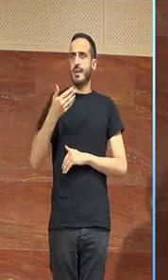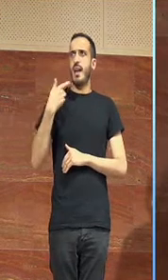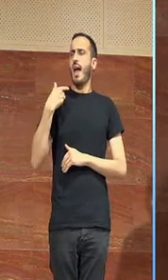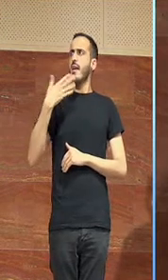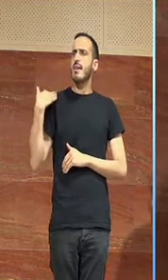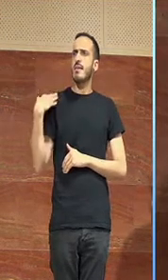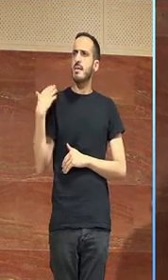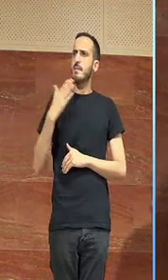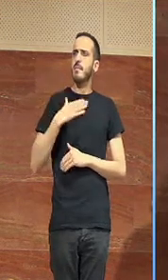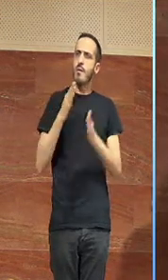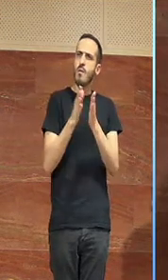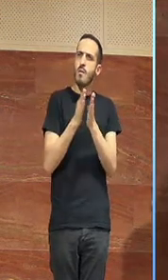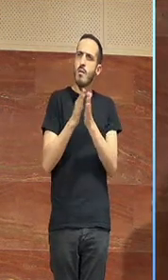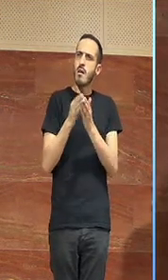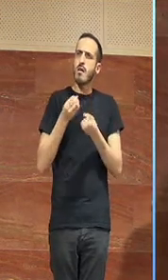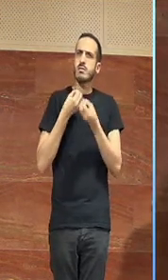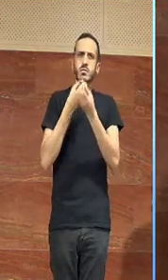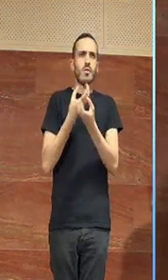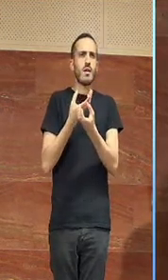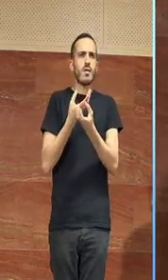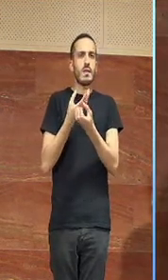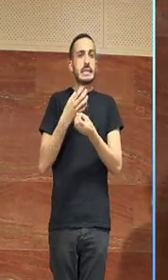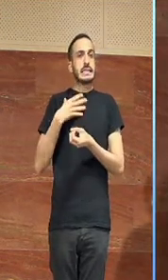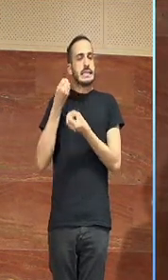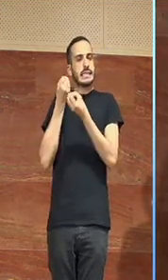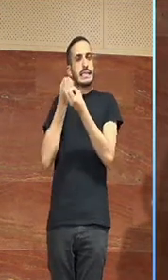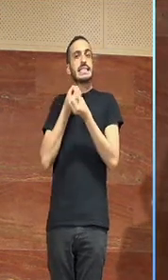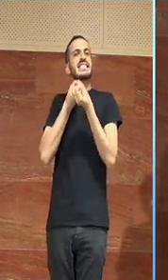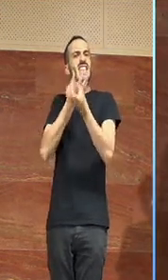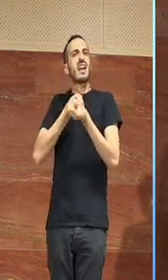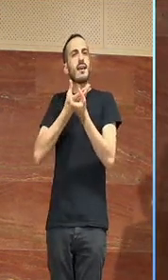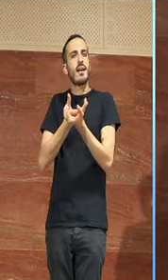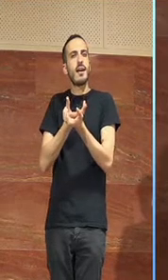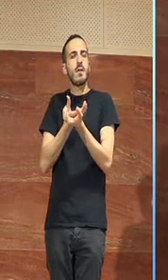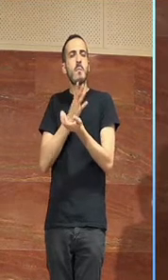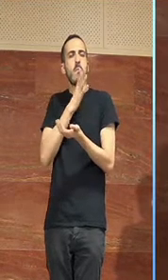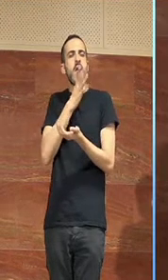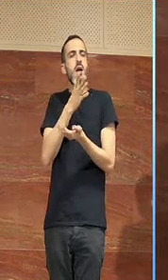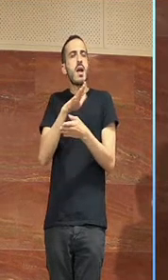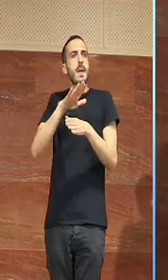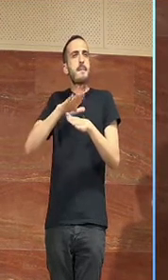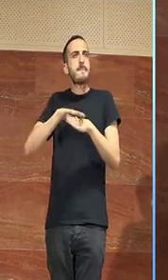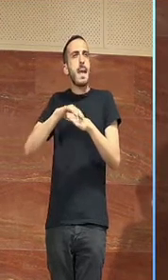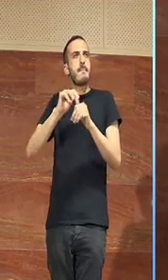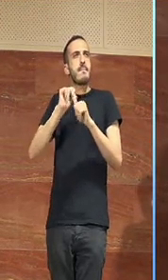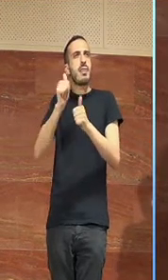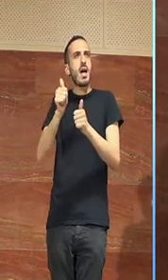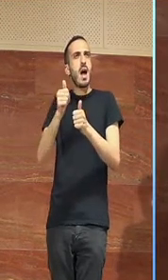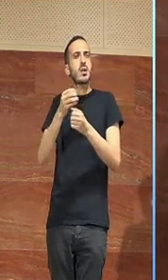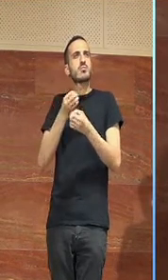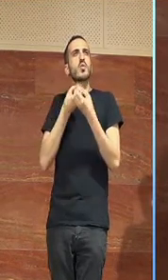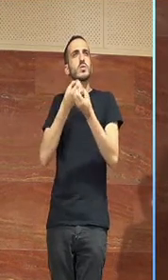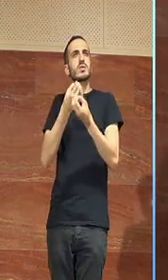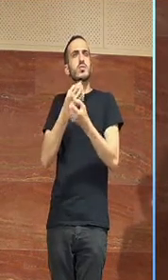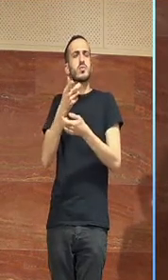que iba a dar la charla, me dijo, oye, ¿y por qué no empiezas contando por qué estás ahí, ¿no? El porqué de todo